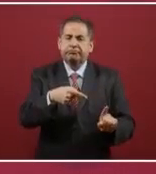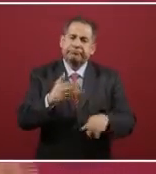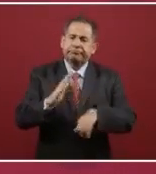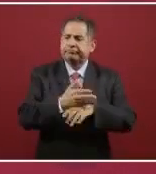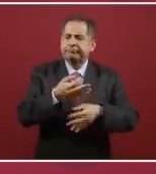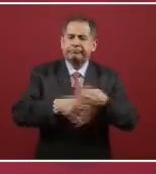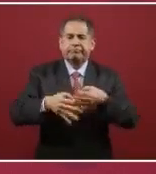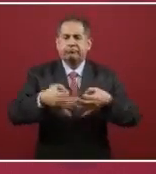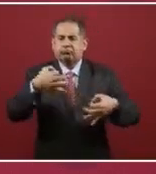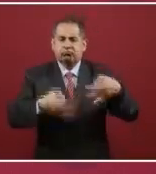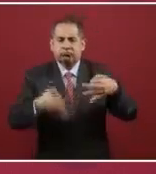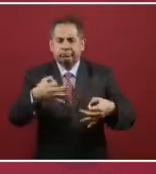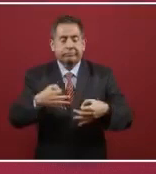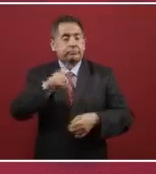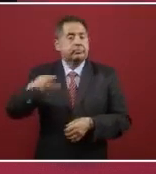Y aparecía